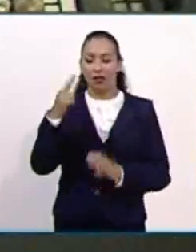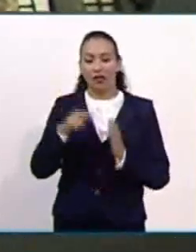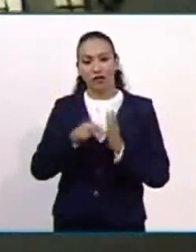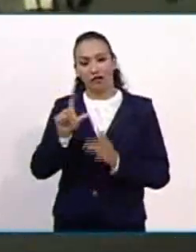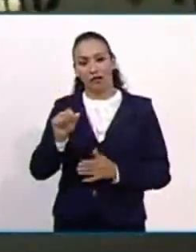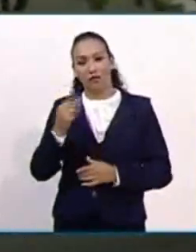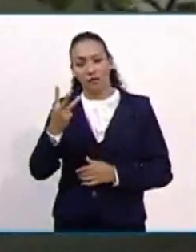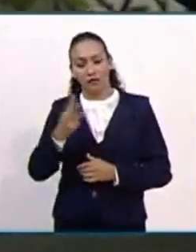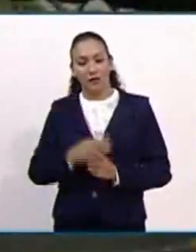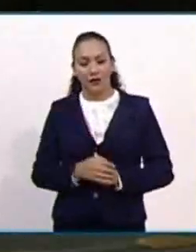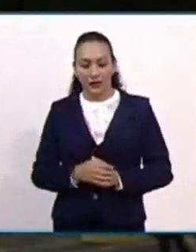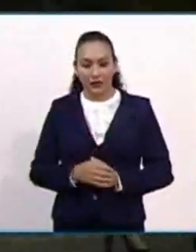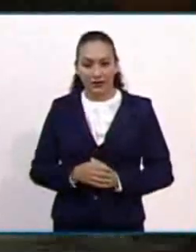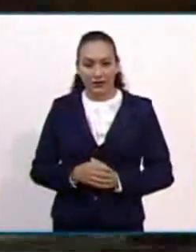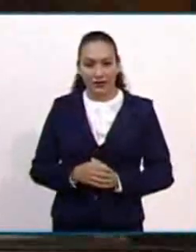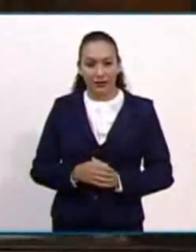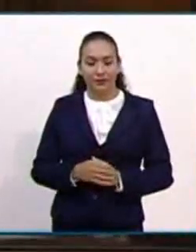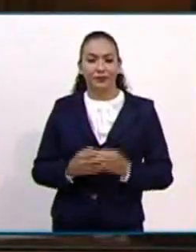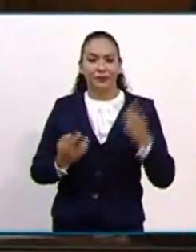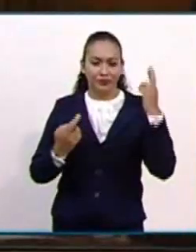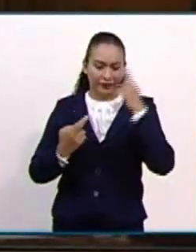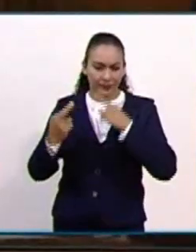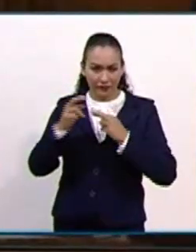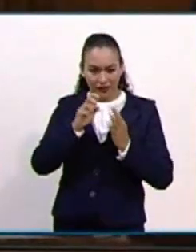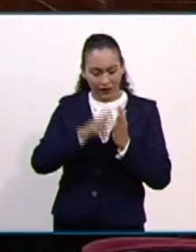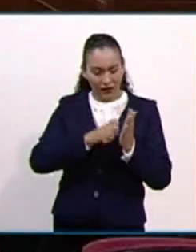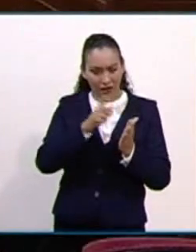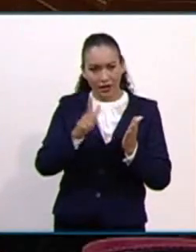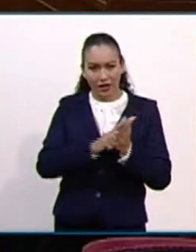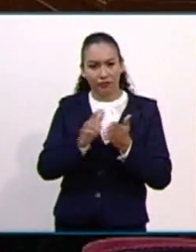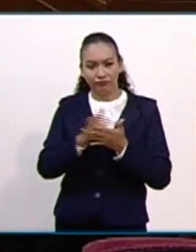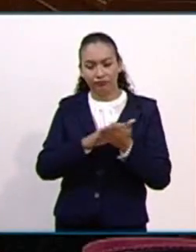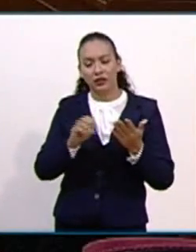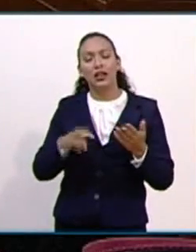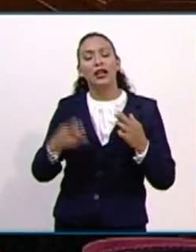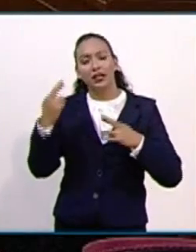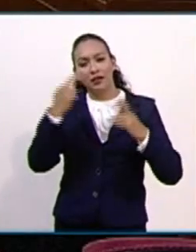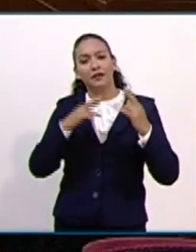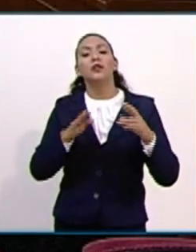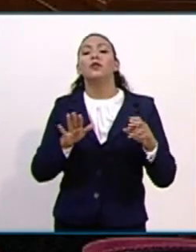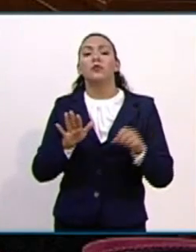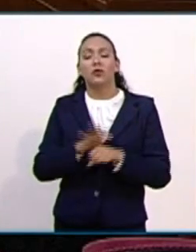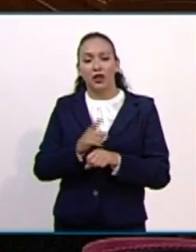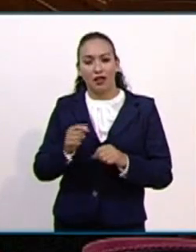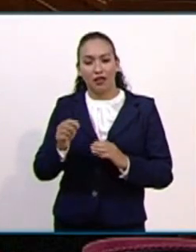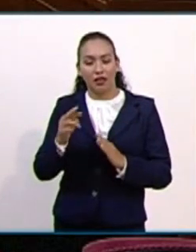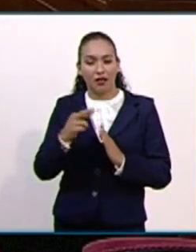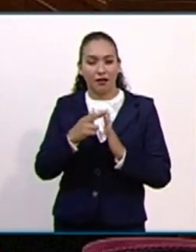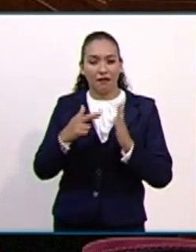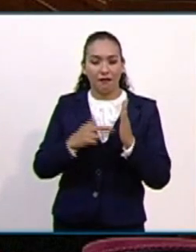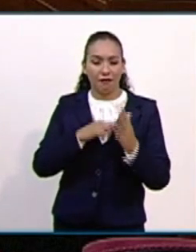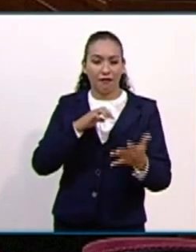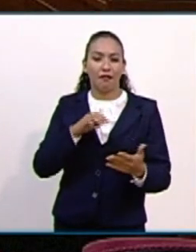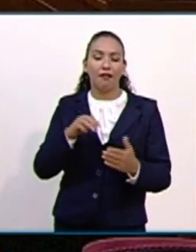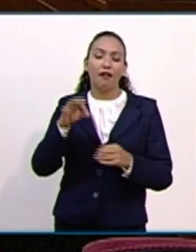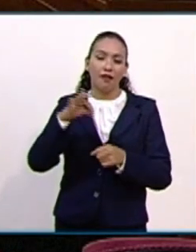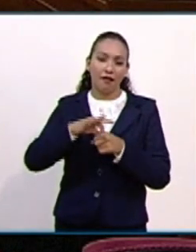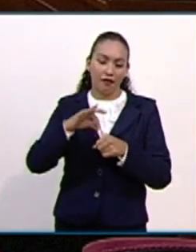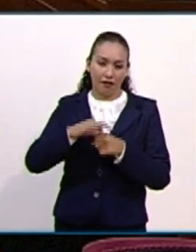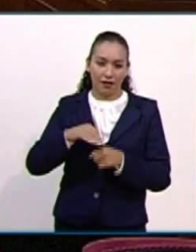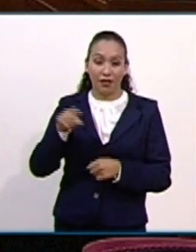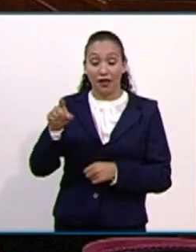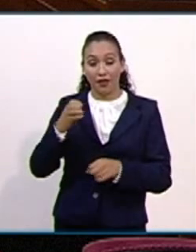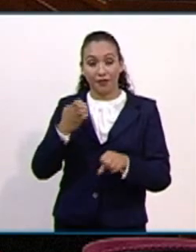192/2023 y acumuladas, en la que invalidó reformas a diversas disposiciones, esto del Código Electoral del Estado de